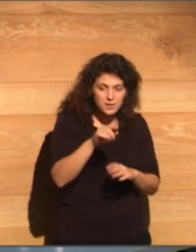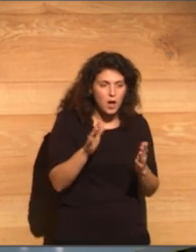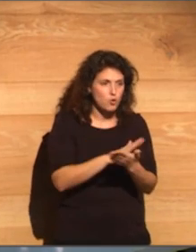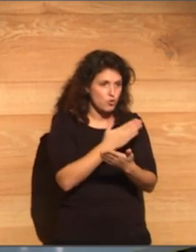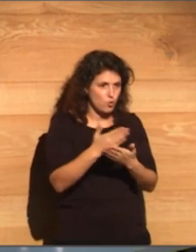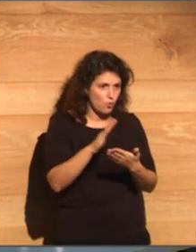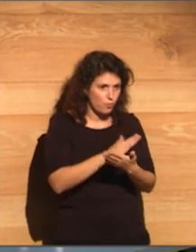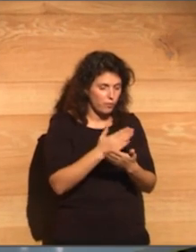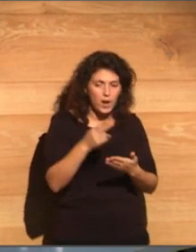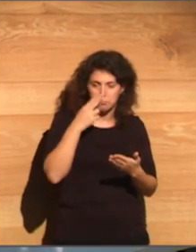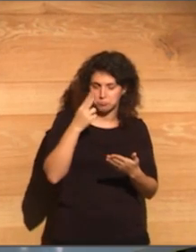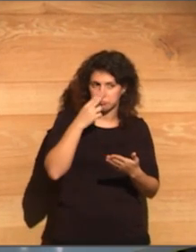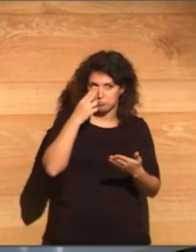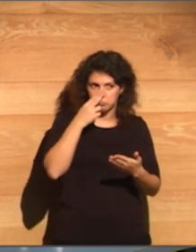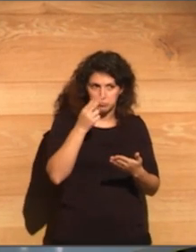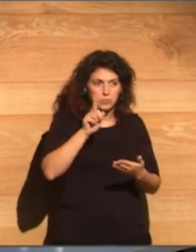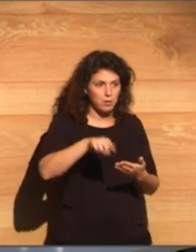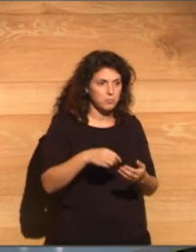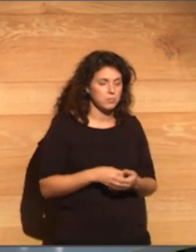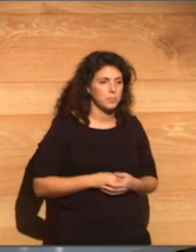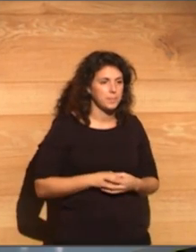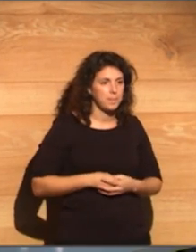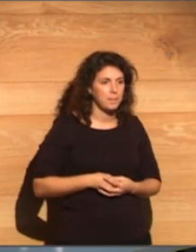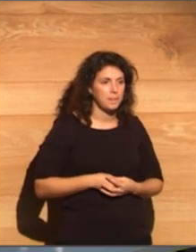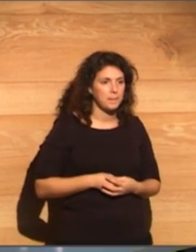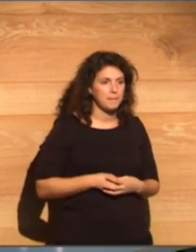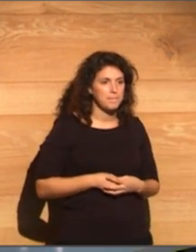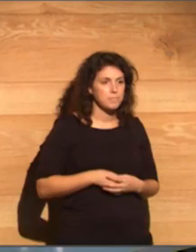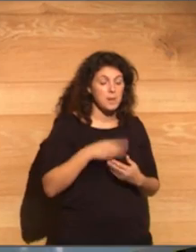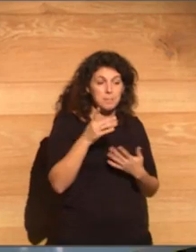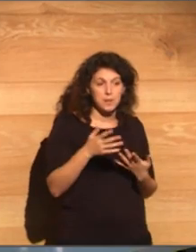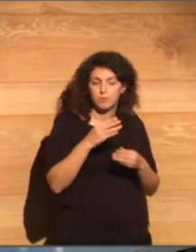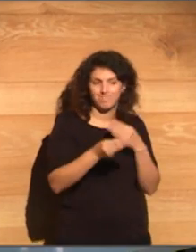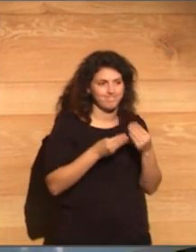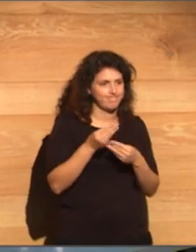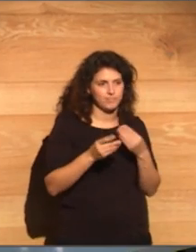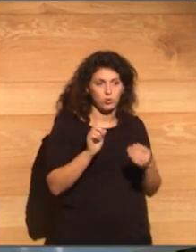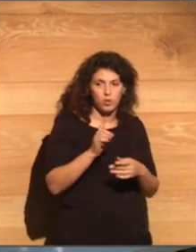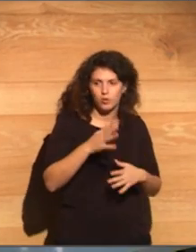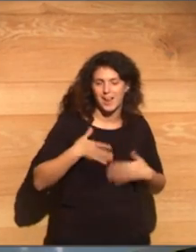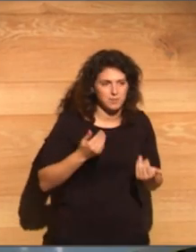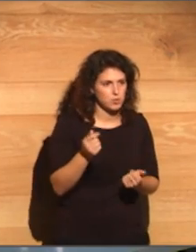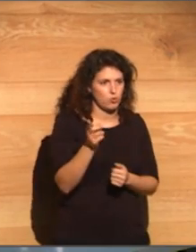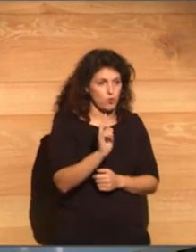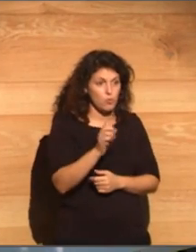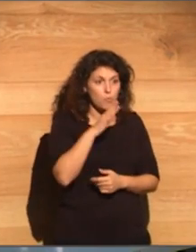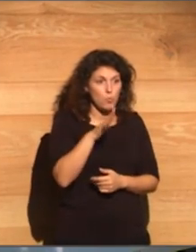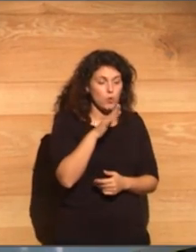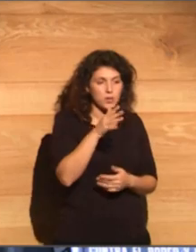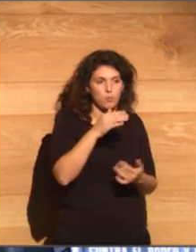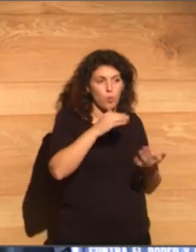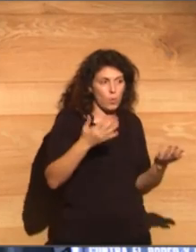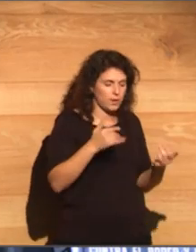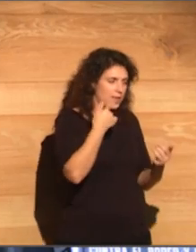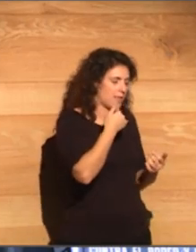le interesaba mucho, igual que le interesaba Sade, y no lo hizo, no se atrevió. Hay quien dice que también era por su mujer,